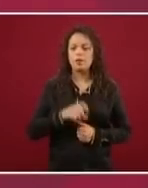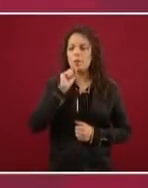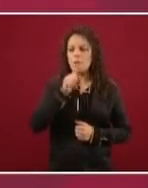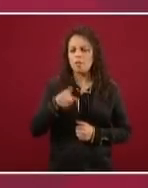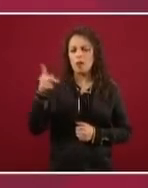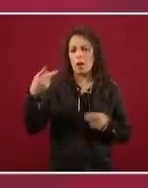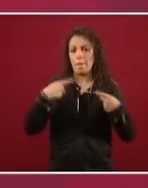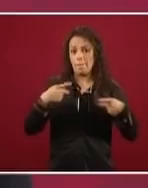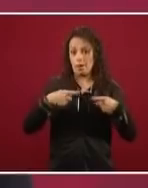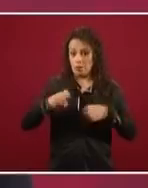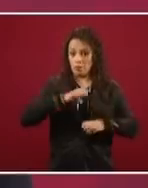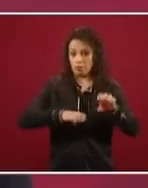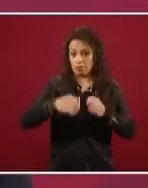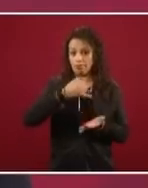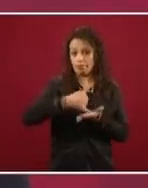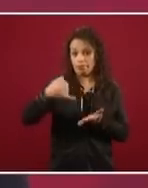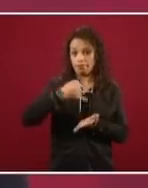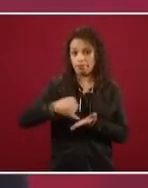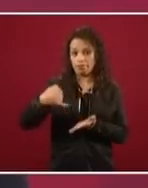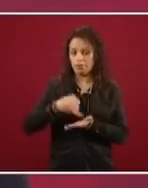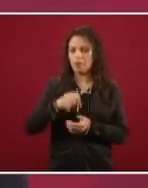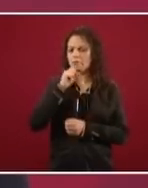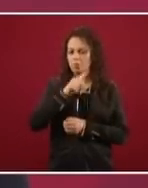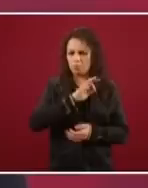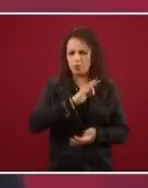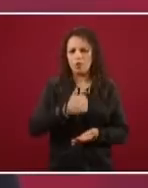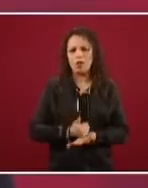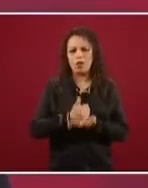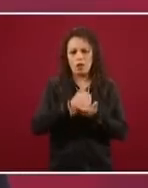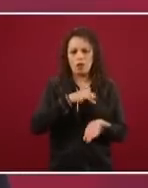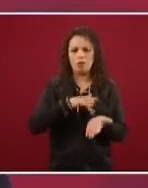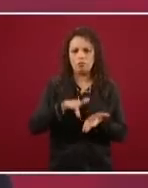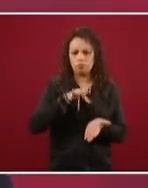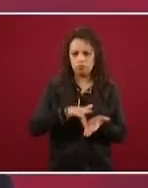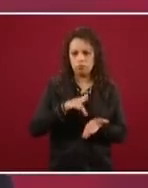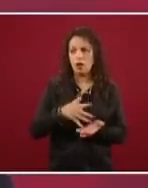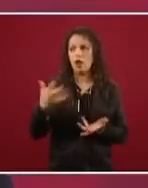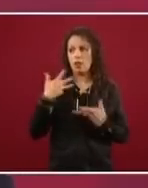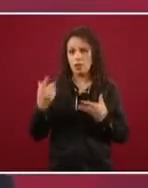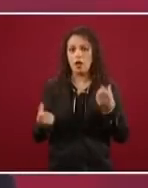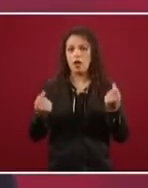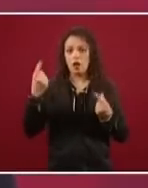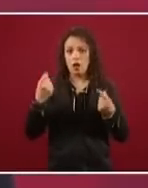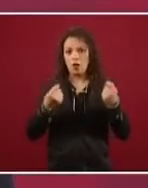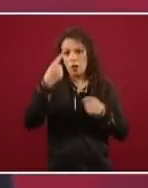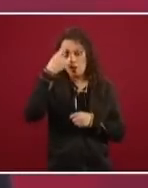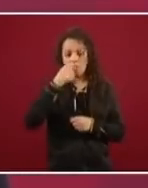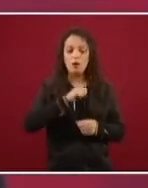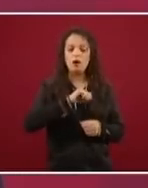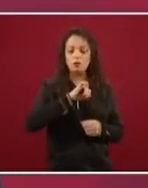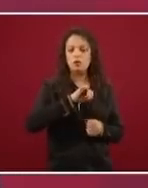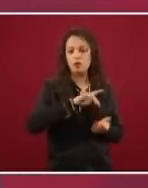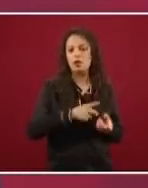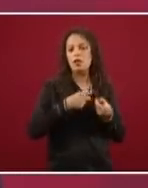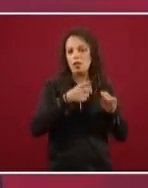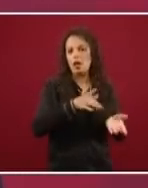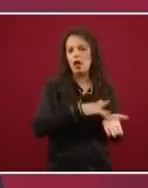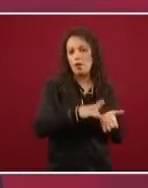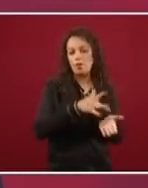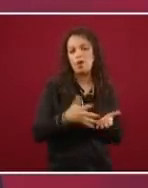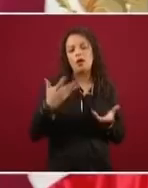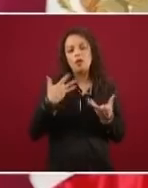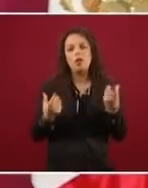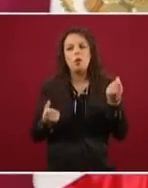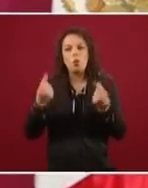hay empresarios agrícolas con dimensión social y hay otros que de plano